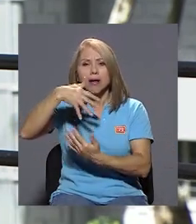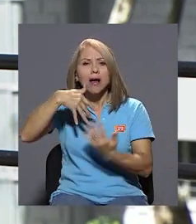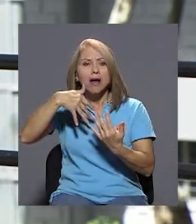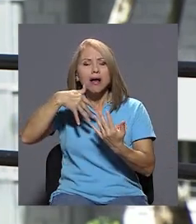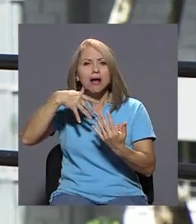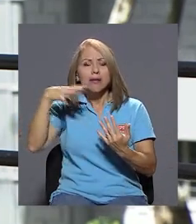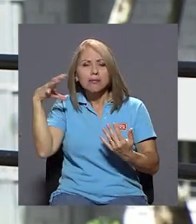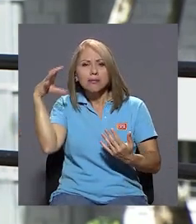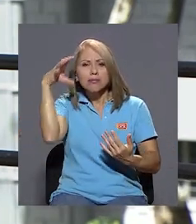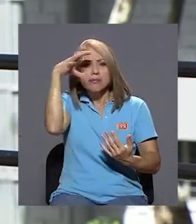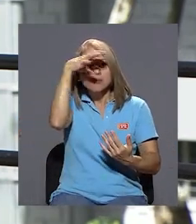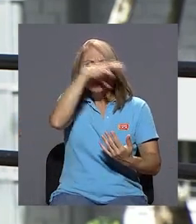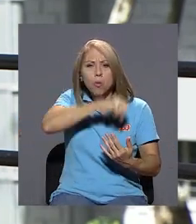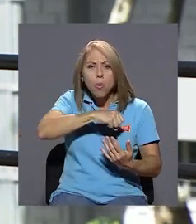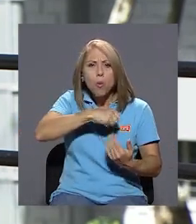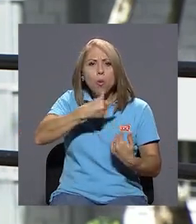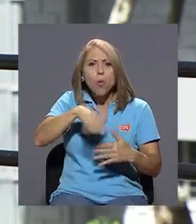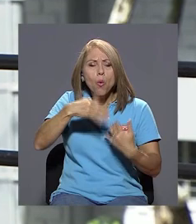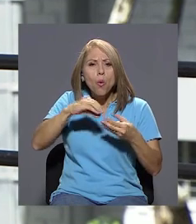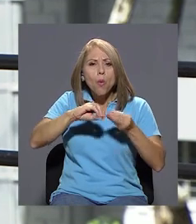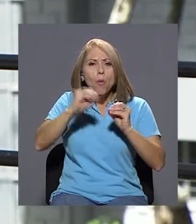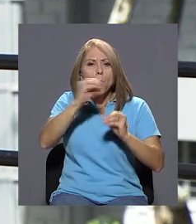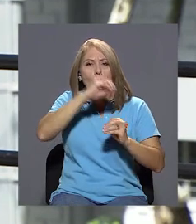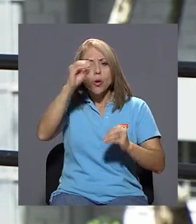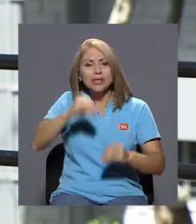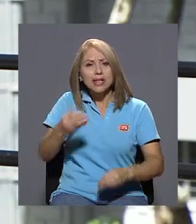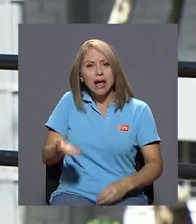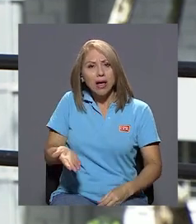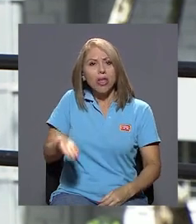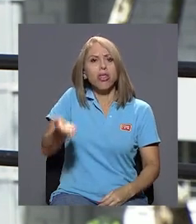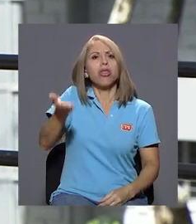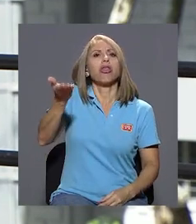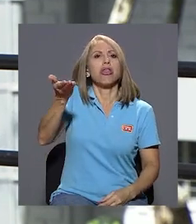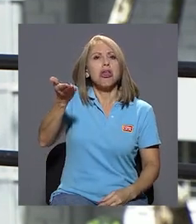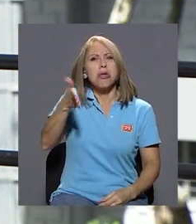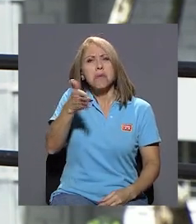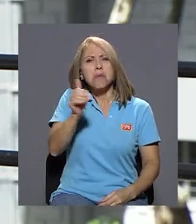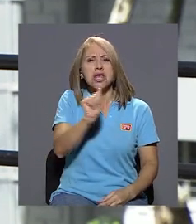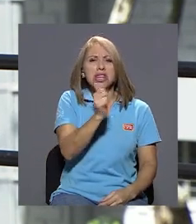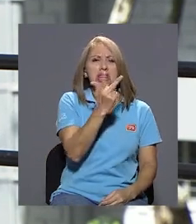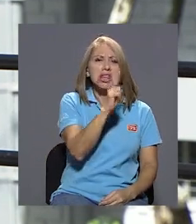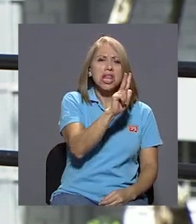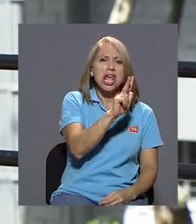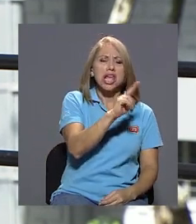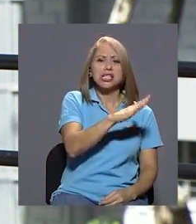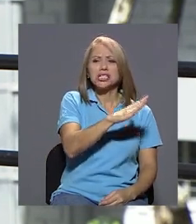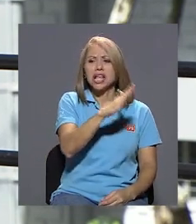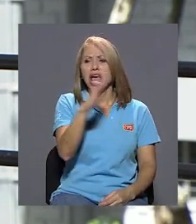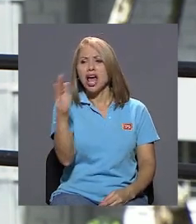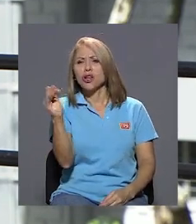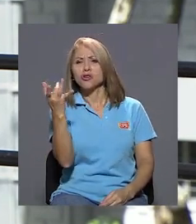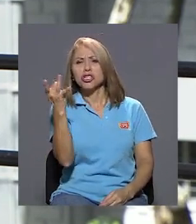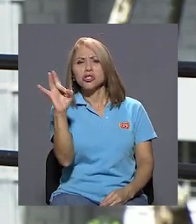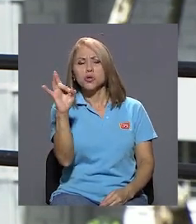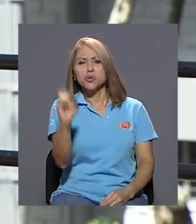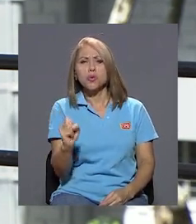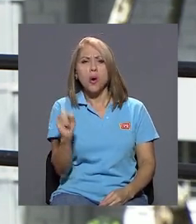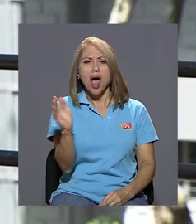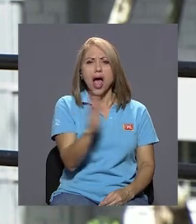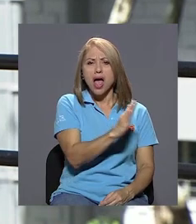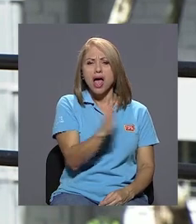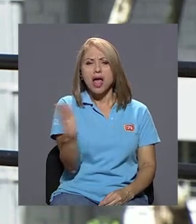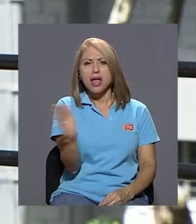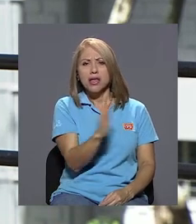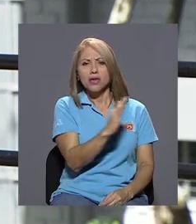nos dimos cuenta que hay un número importante de personas que andan de los 13 años a los